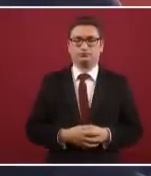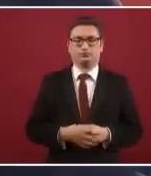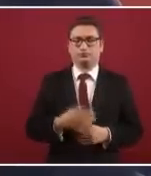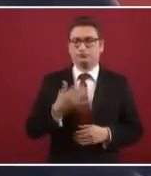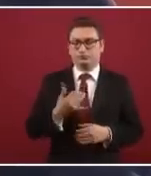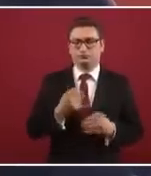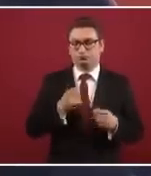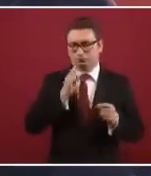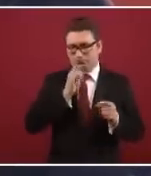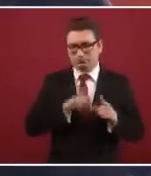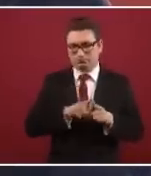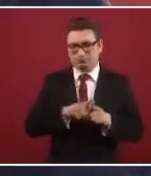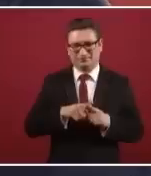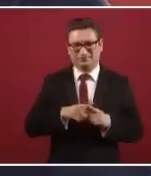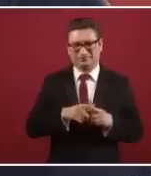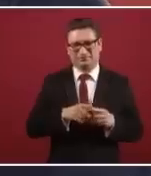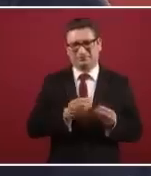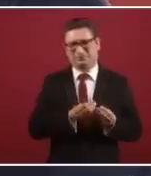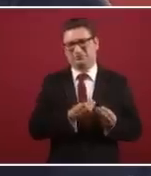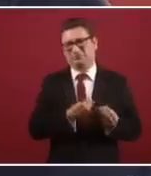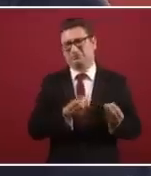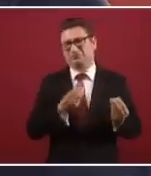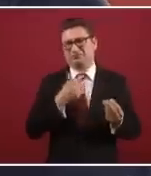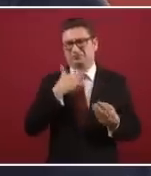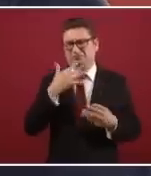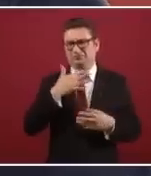era tanta la corrupción